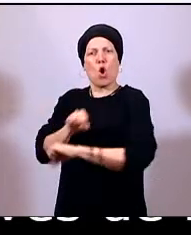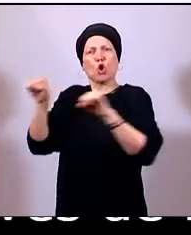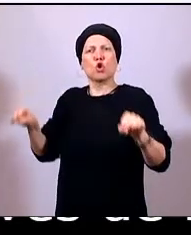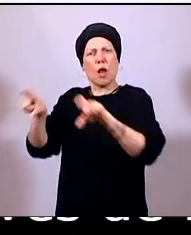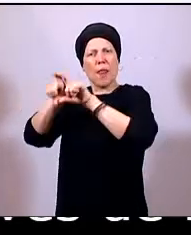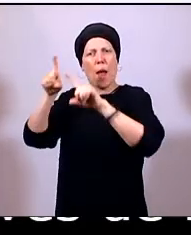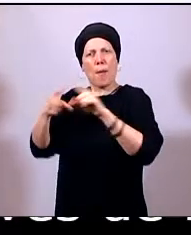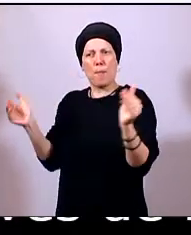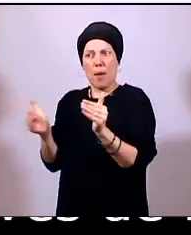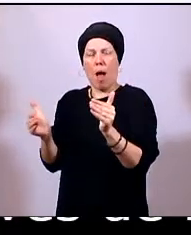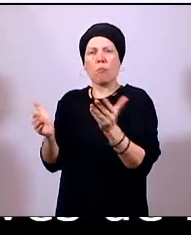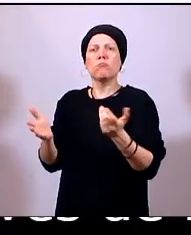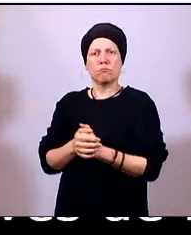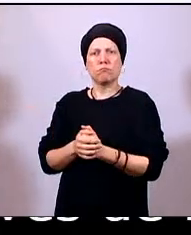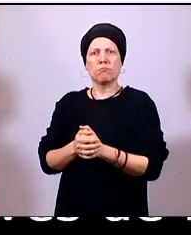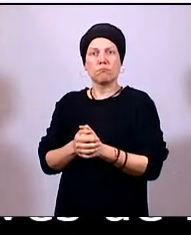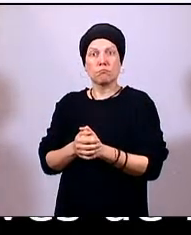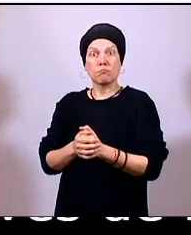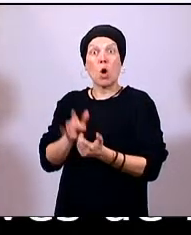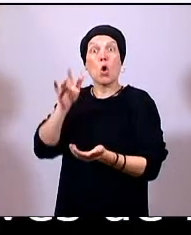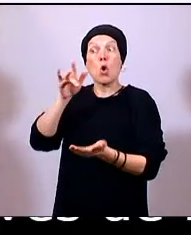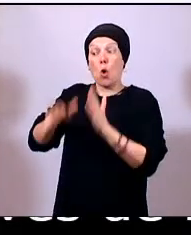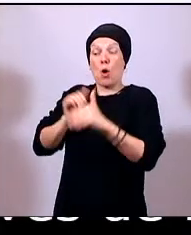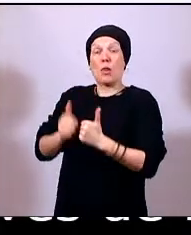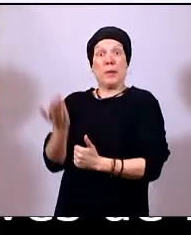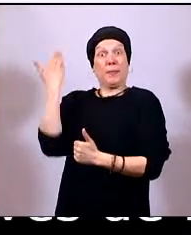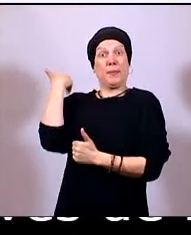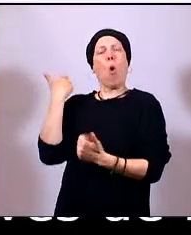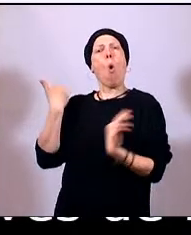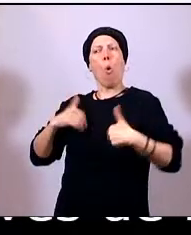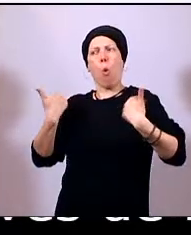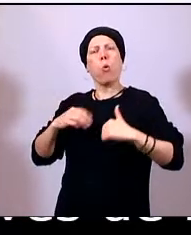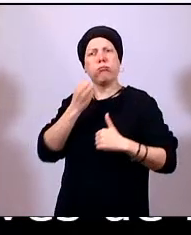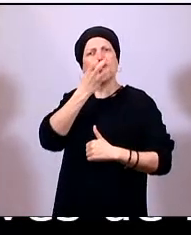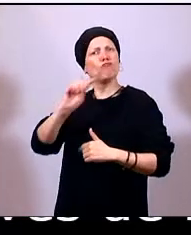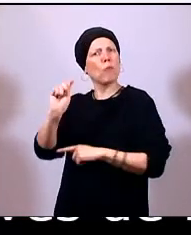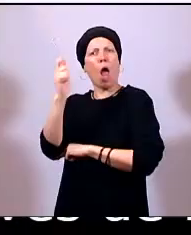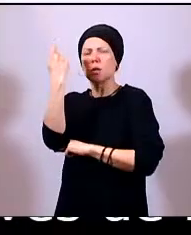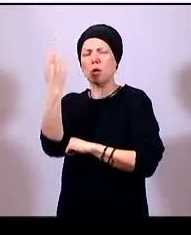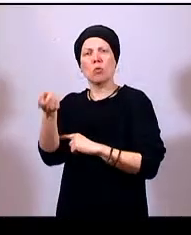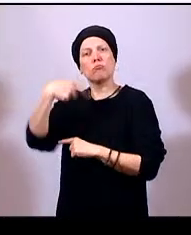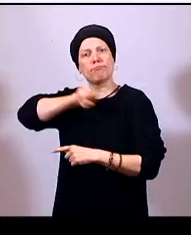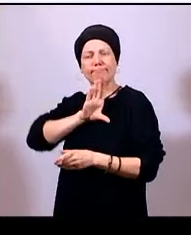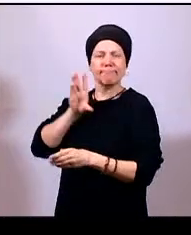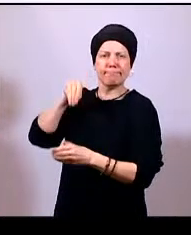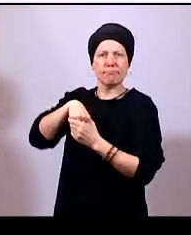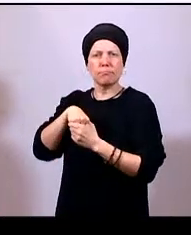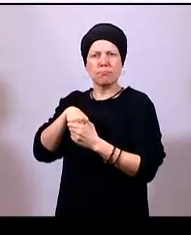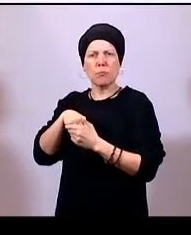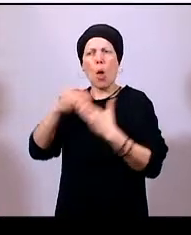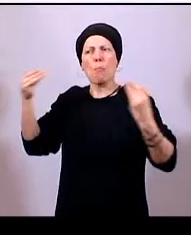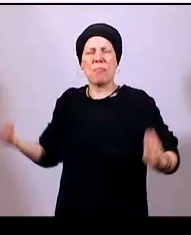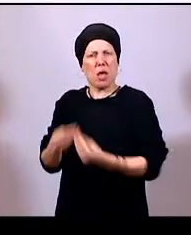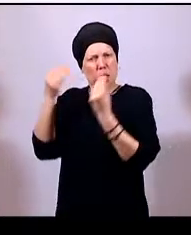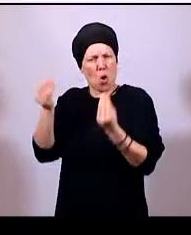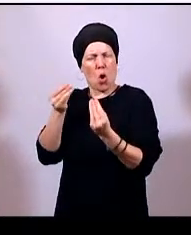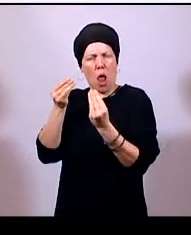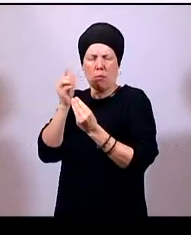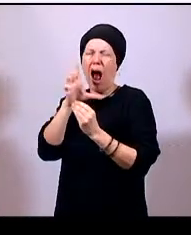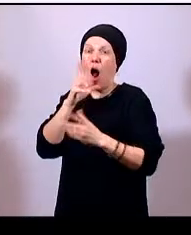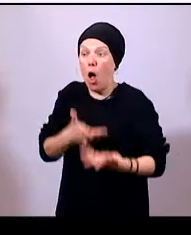que tuvo una gran aceptación en su anterior convocatoria y al que hemos introducido diferentes mejoras que ahora